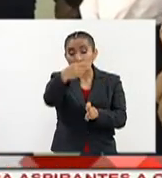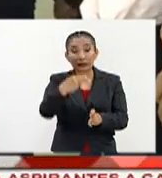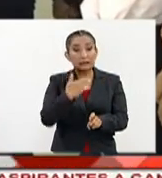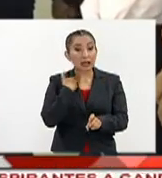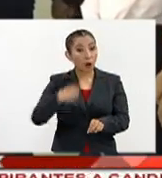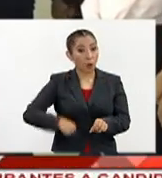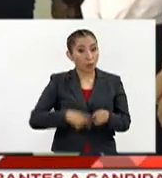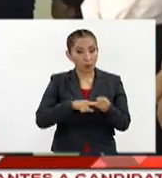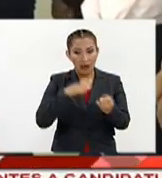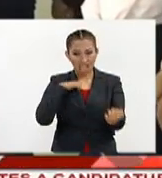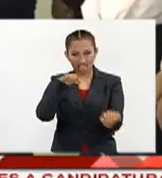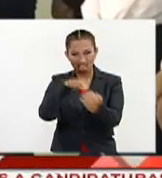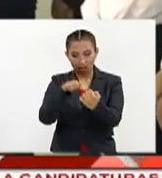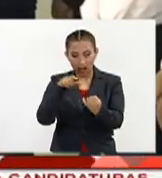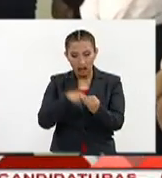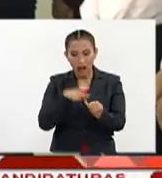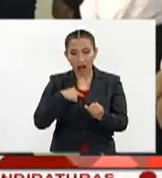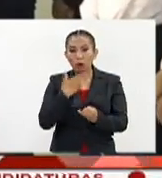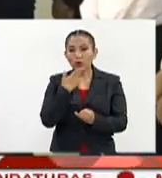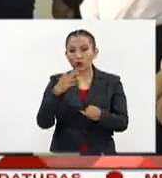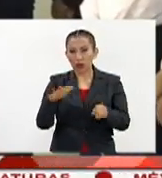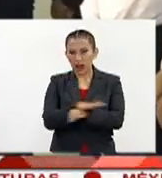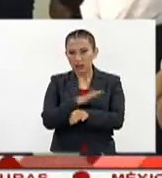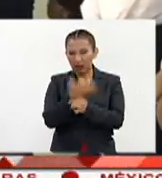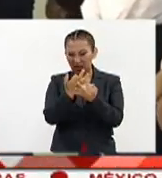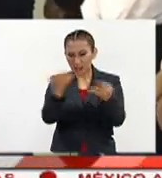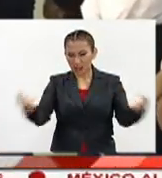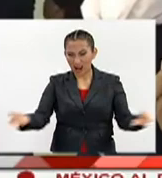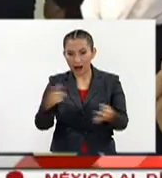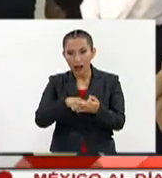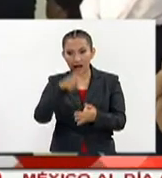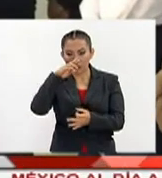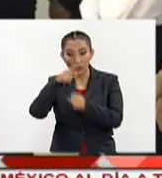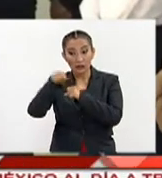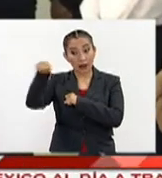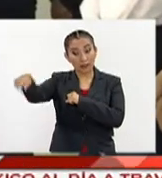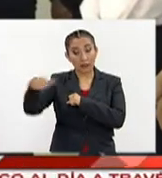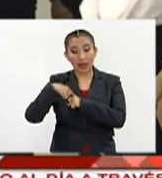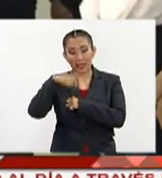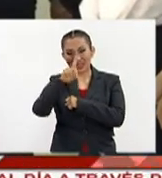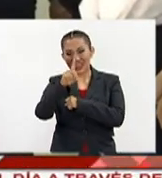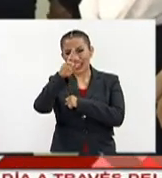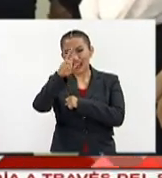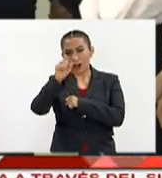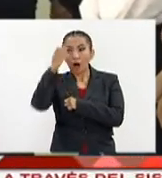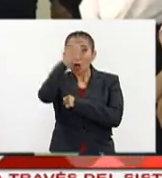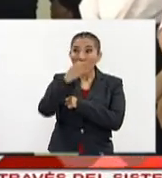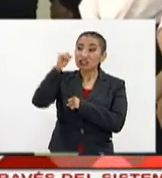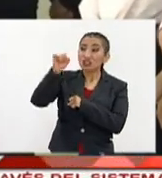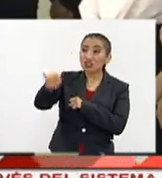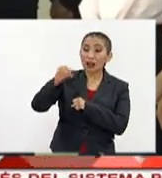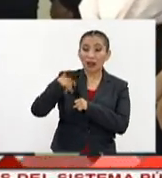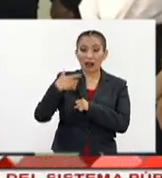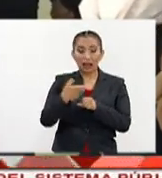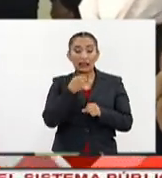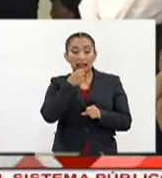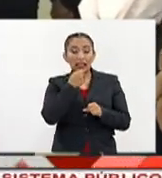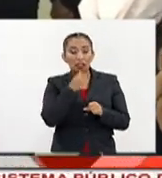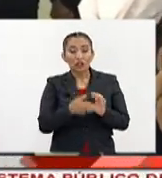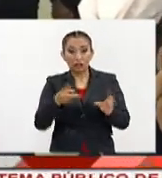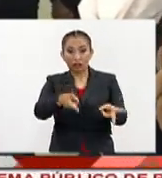homicidio culposo, fraude, cambio de uso de suelo, responsabilidad de DROs, sustracción de menor